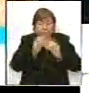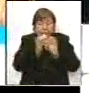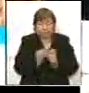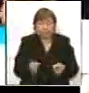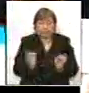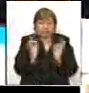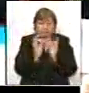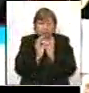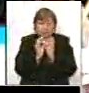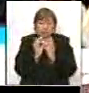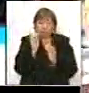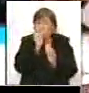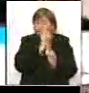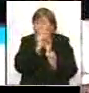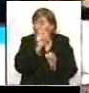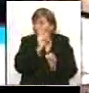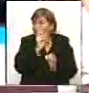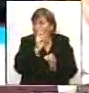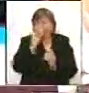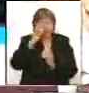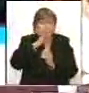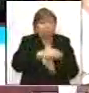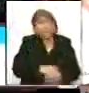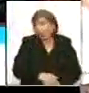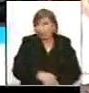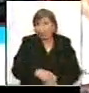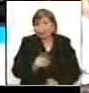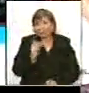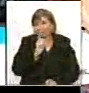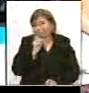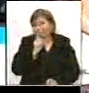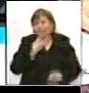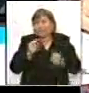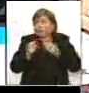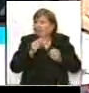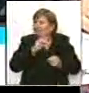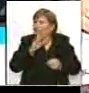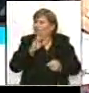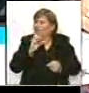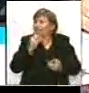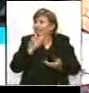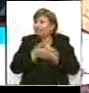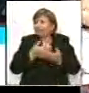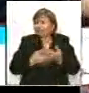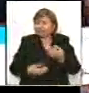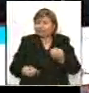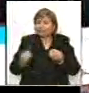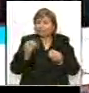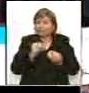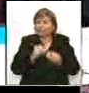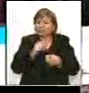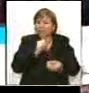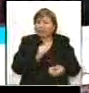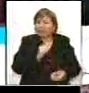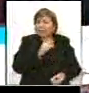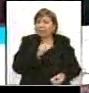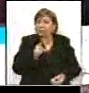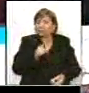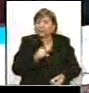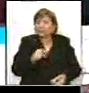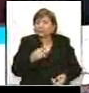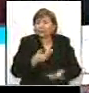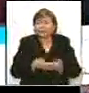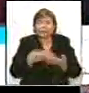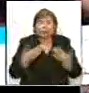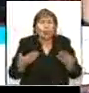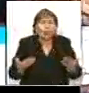importante, no puede ser el derrotero de una reforma de este tipo. Y una reforma de este tipo no se puede implementar de la A a la Z si